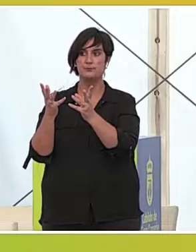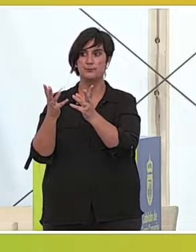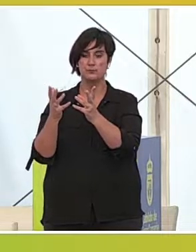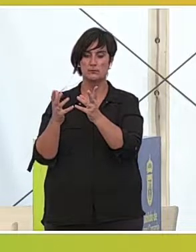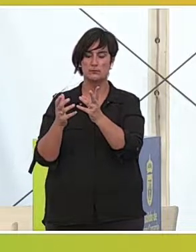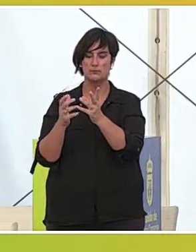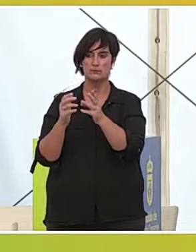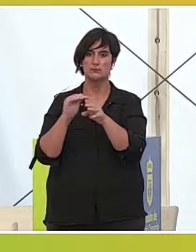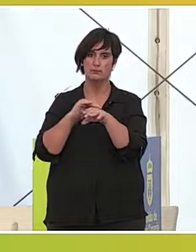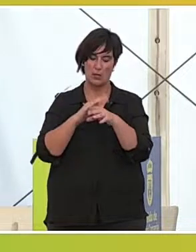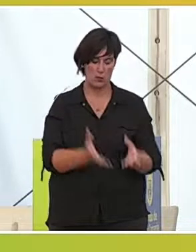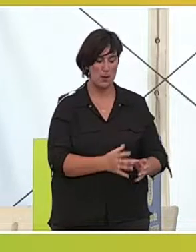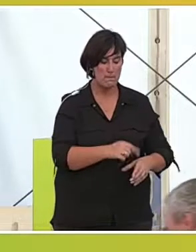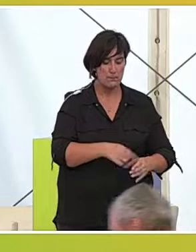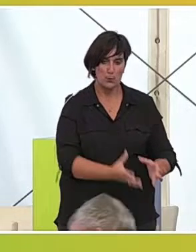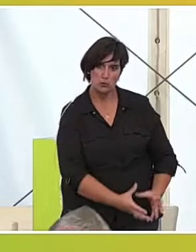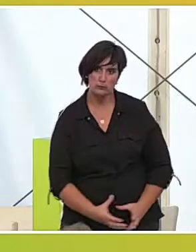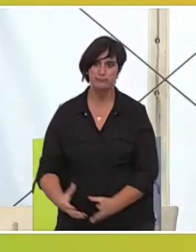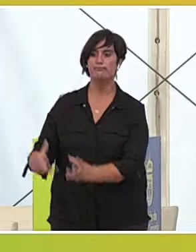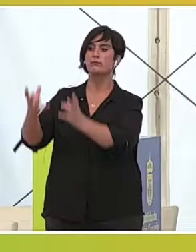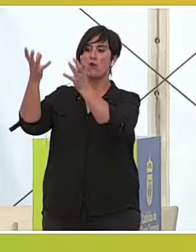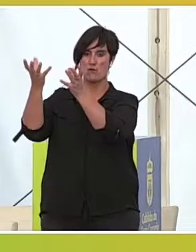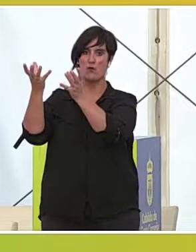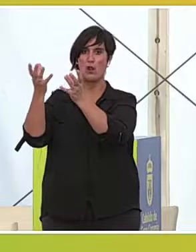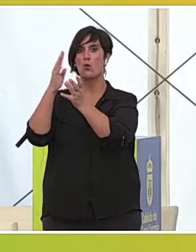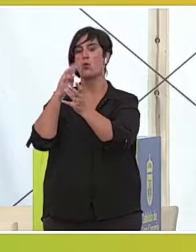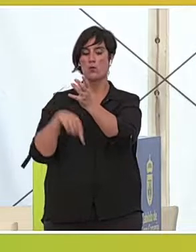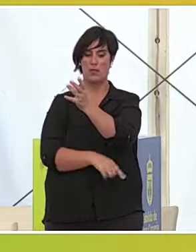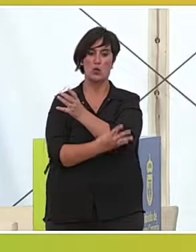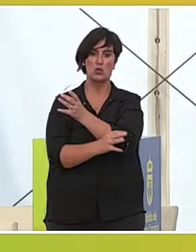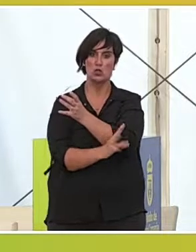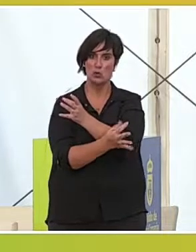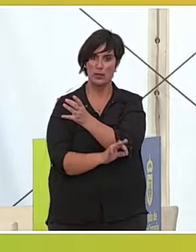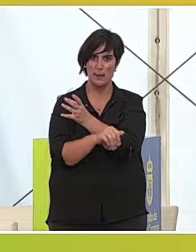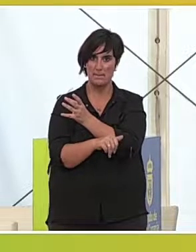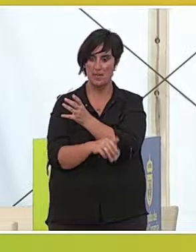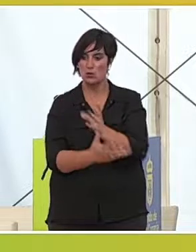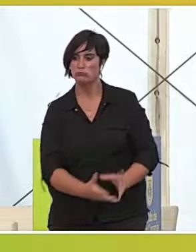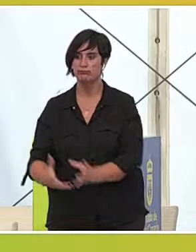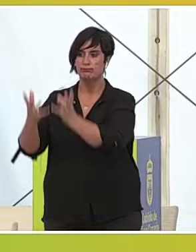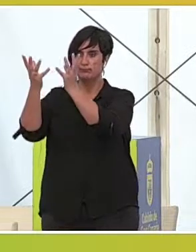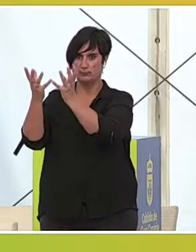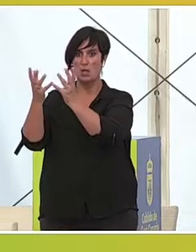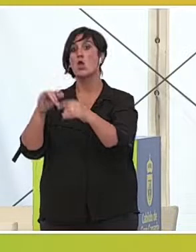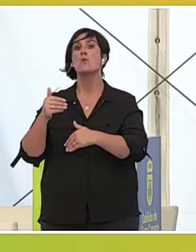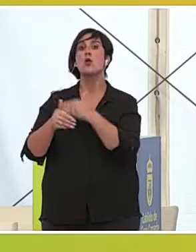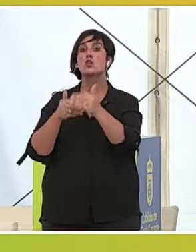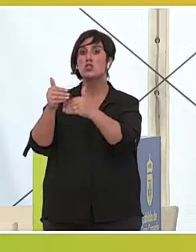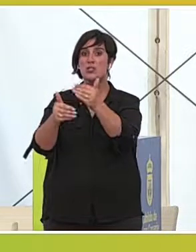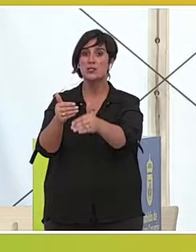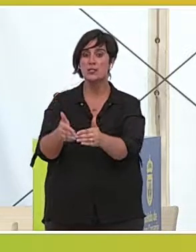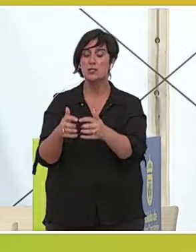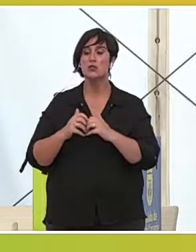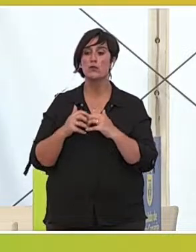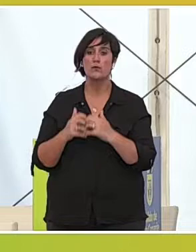fuera del pozo, esos 400-450 metros de profundidad. El proceso